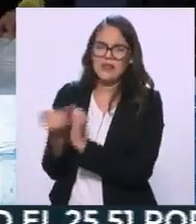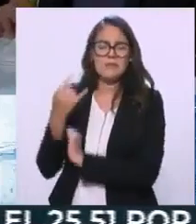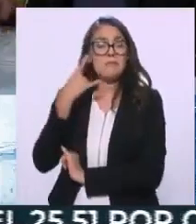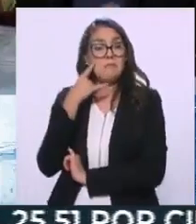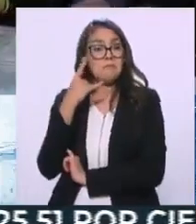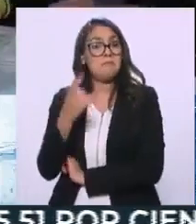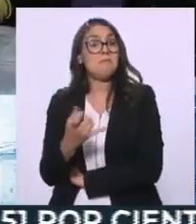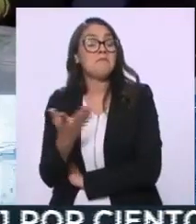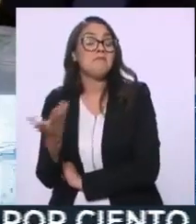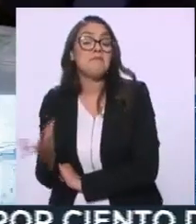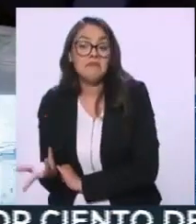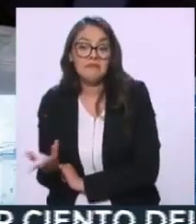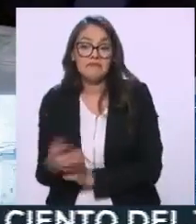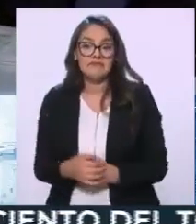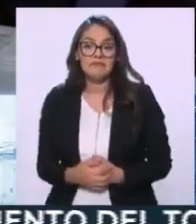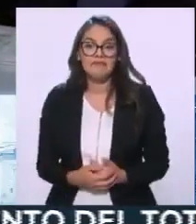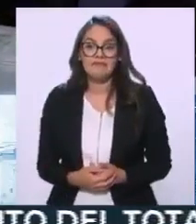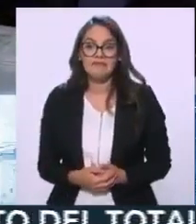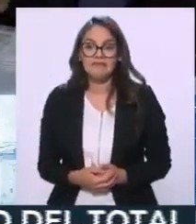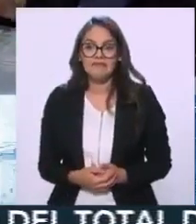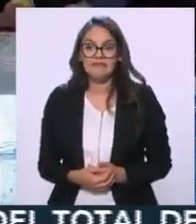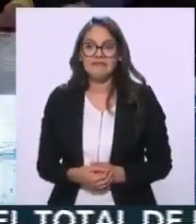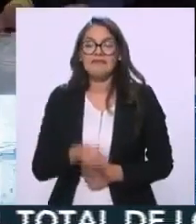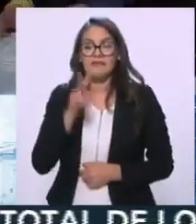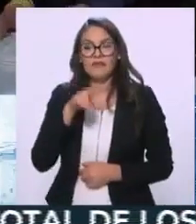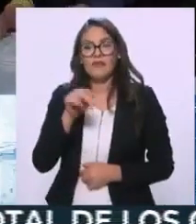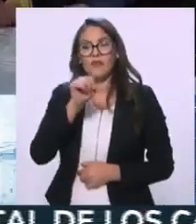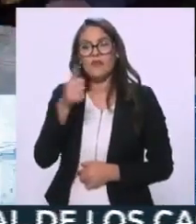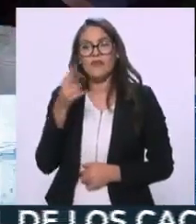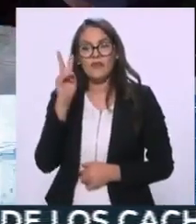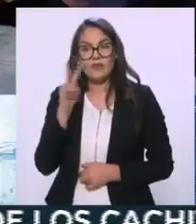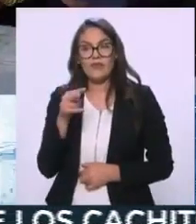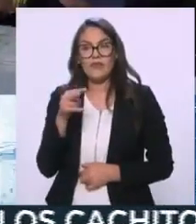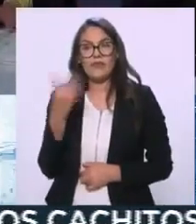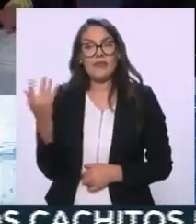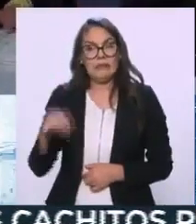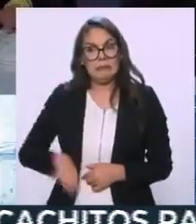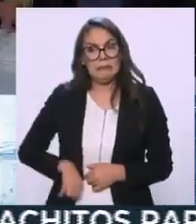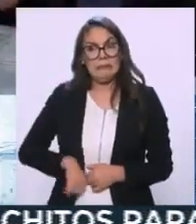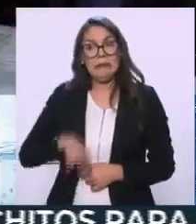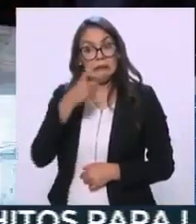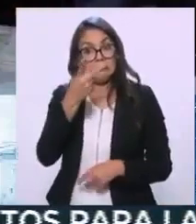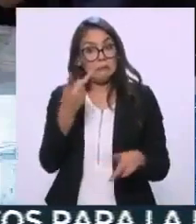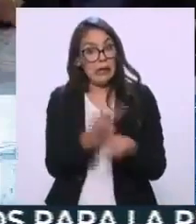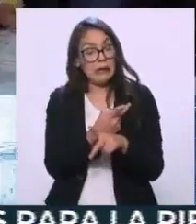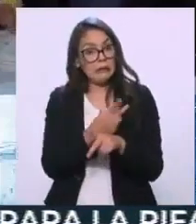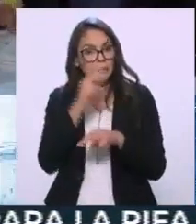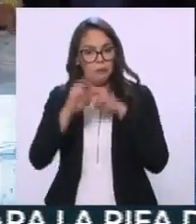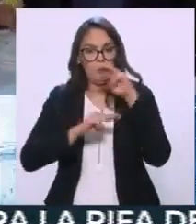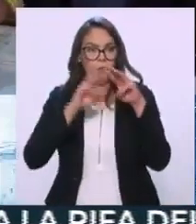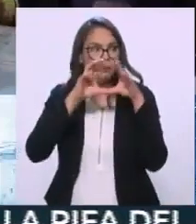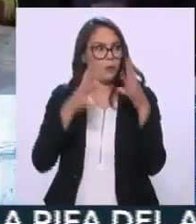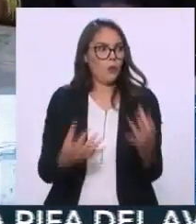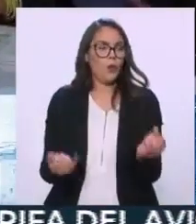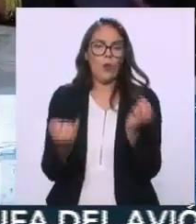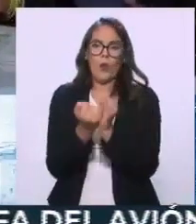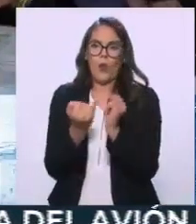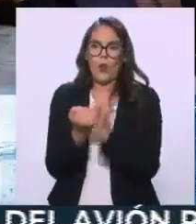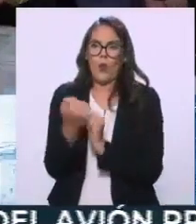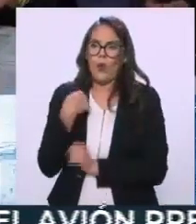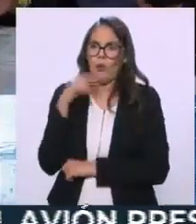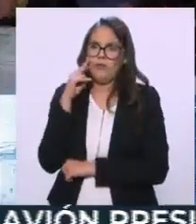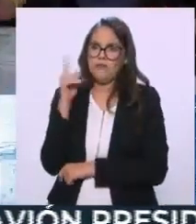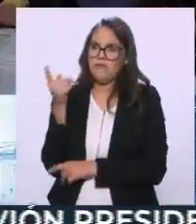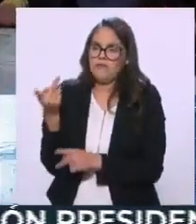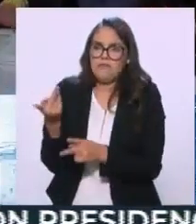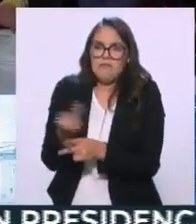Ay, Azul, Sí, no, bueno, ahí lo tenemos, ¿no? Lo muy interesante es que es un fenómeno global. Así es. O sea, nosotros decíamos qué hicimos para merecer frena, pero